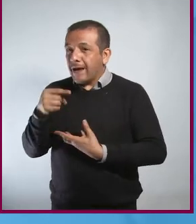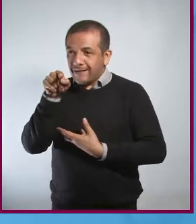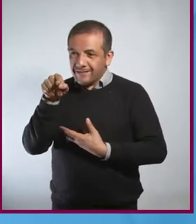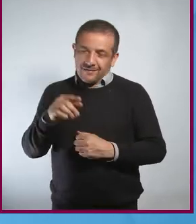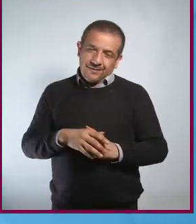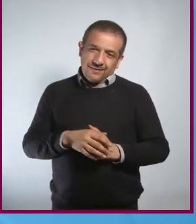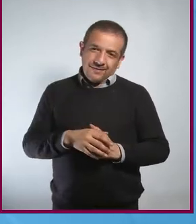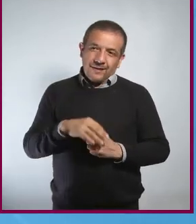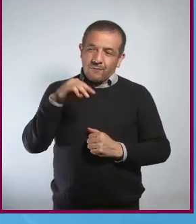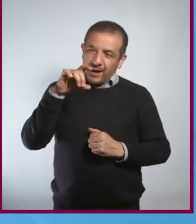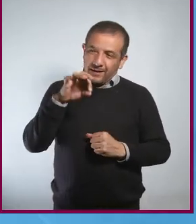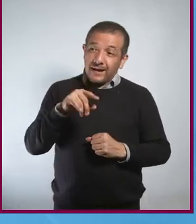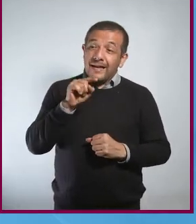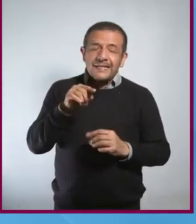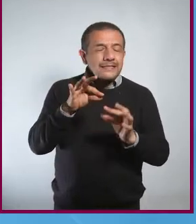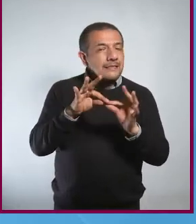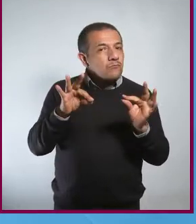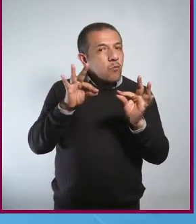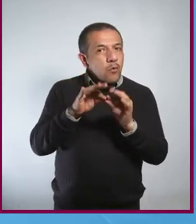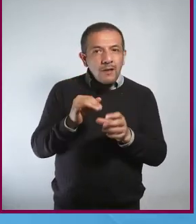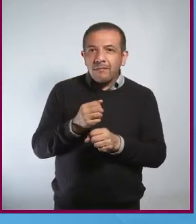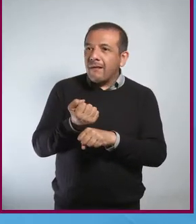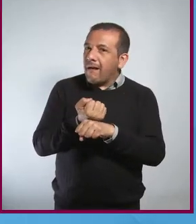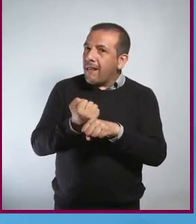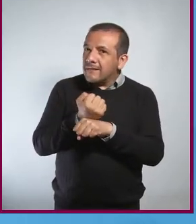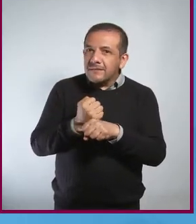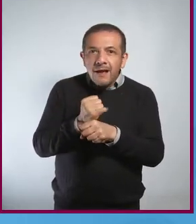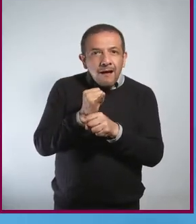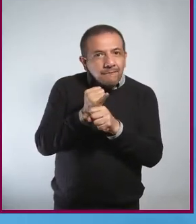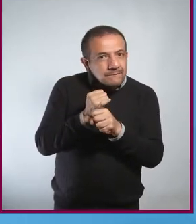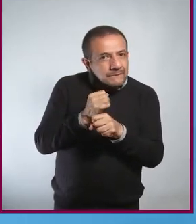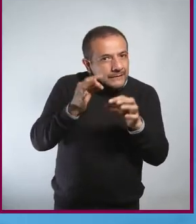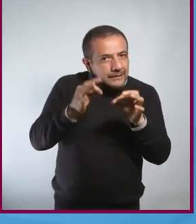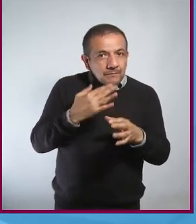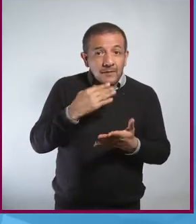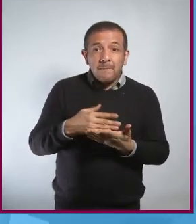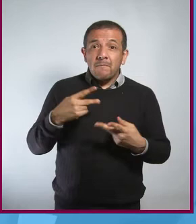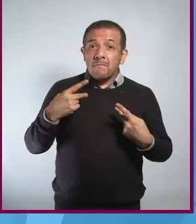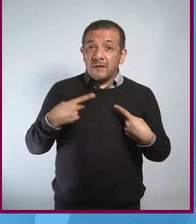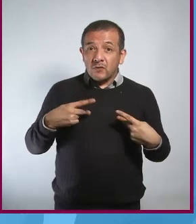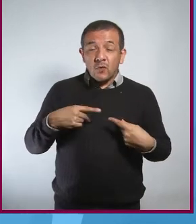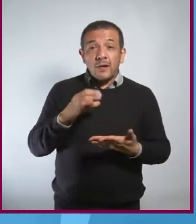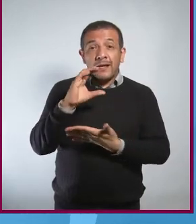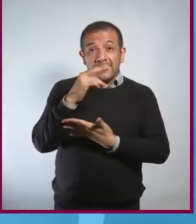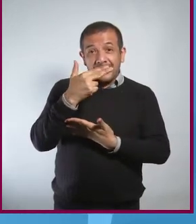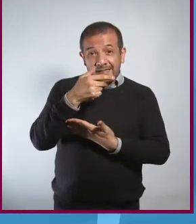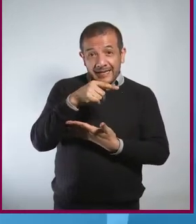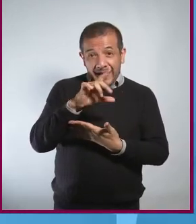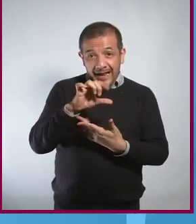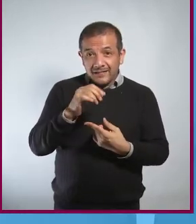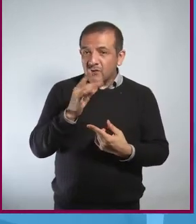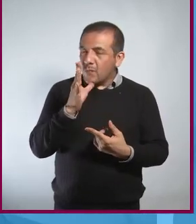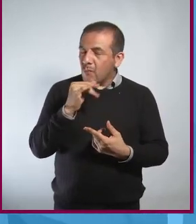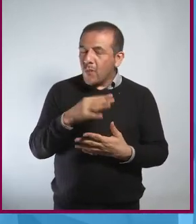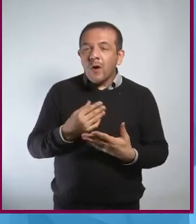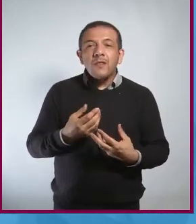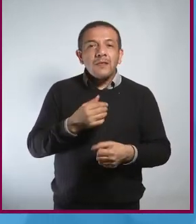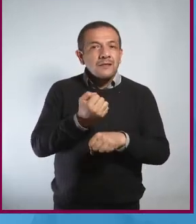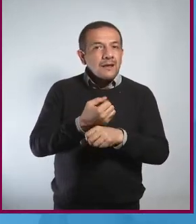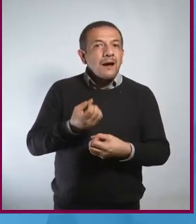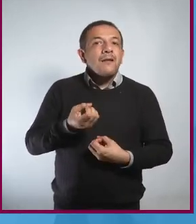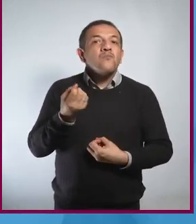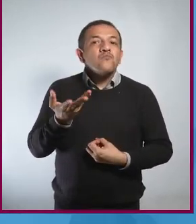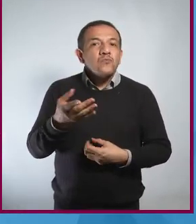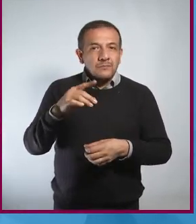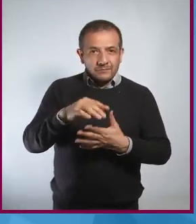para transfundir sea adecuadamente analizada. Quien tiene Chagas no puede donar sangre. Y luego mi hija